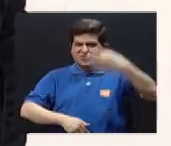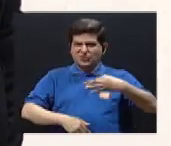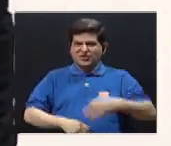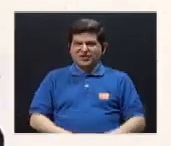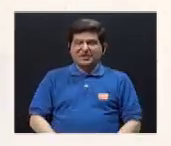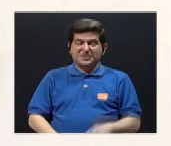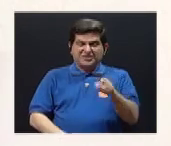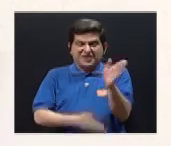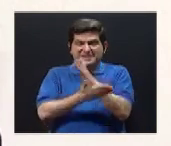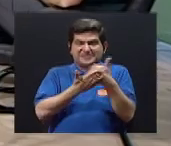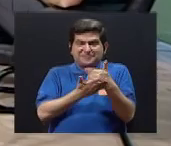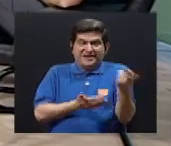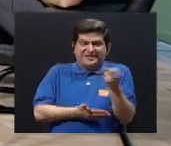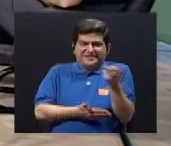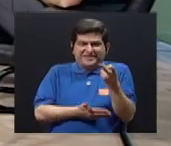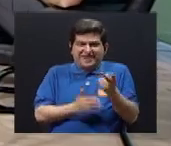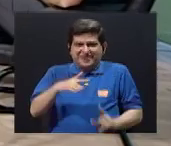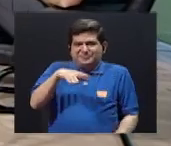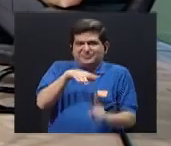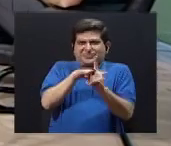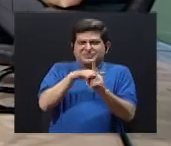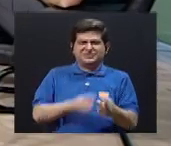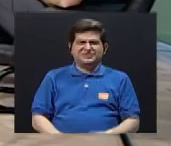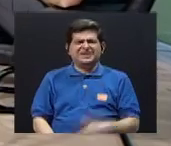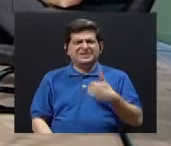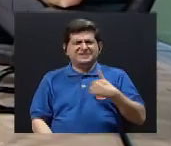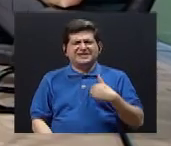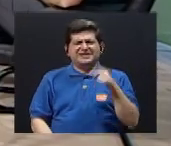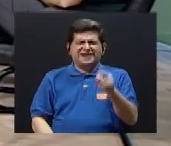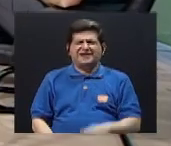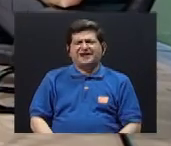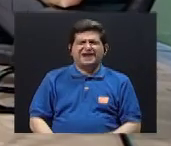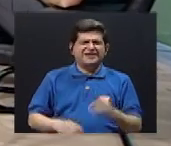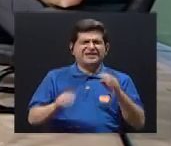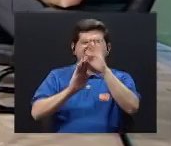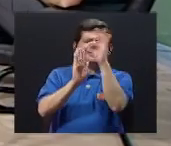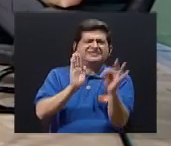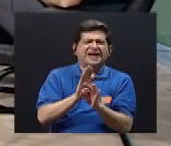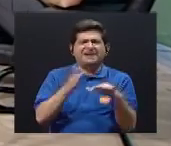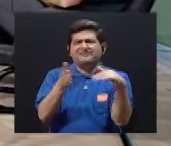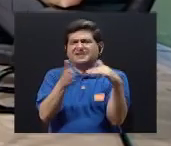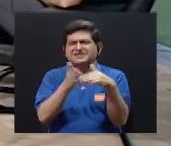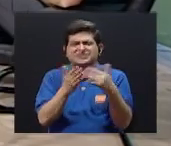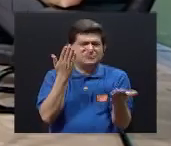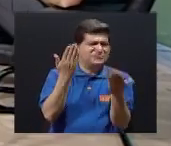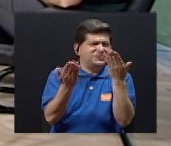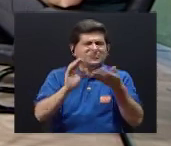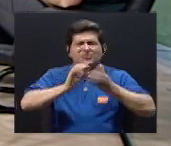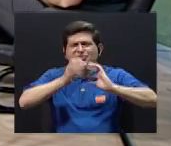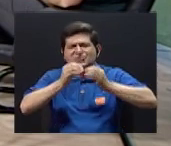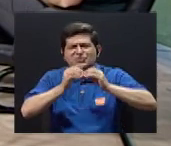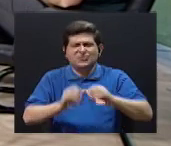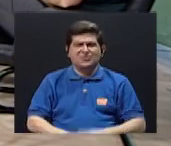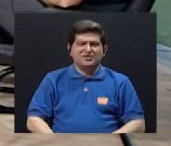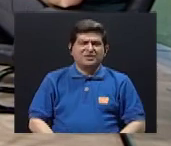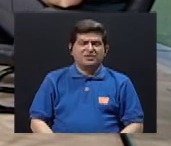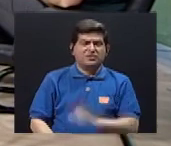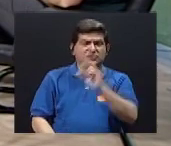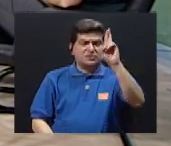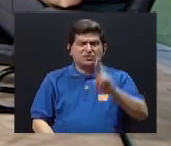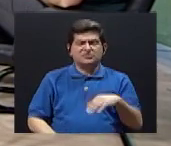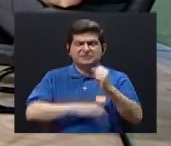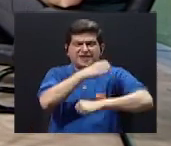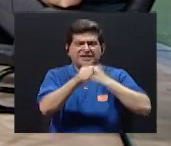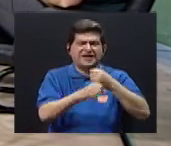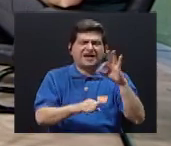yo creo que se nos salió el lado académico de los dos, ¿verdad? Porque venían tablas y estudios, comparaciones, cifras. Datos comparativos de Costa